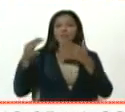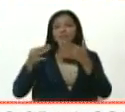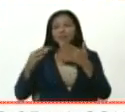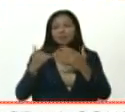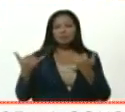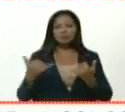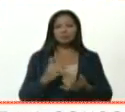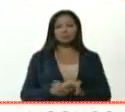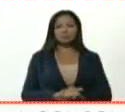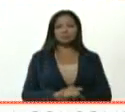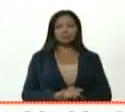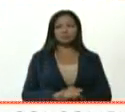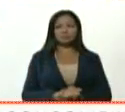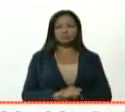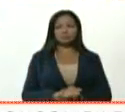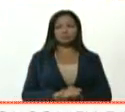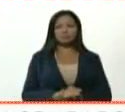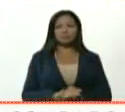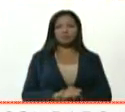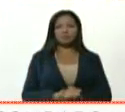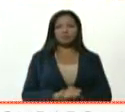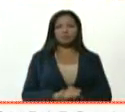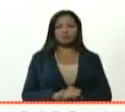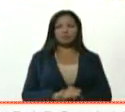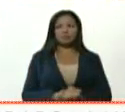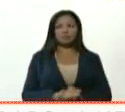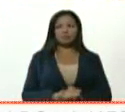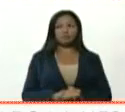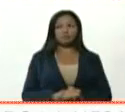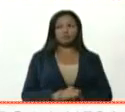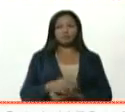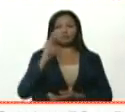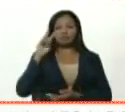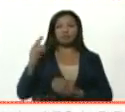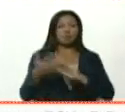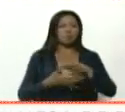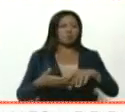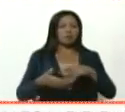A ver las amenazas que hay por ahí.